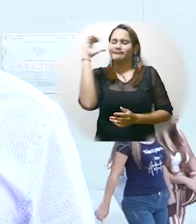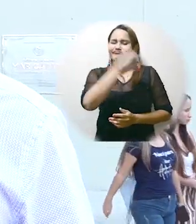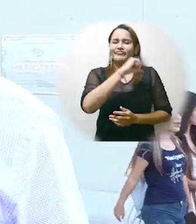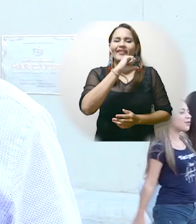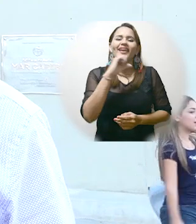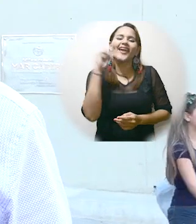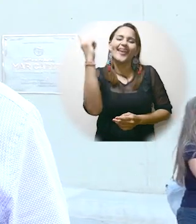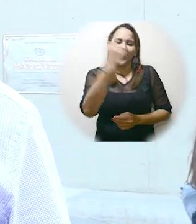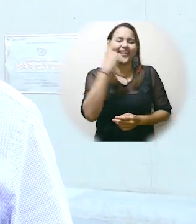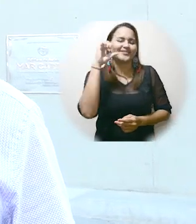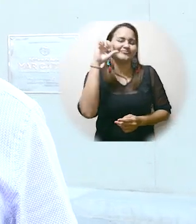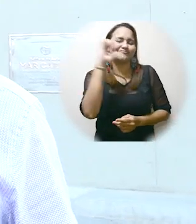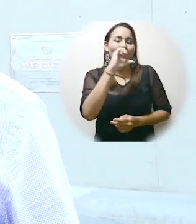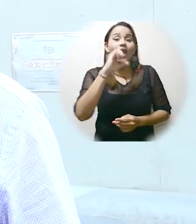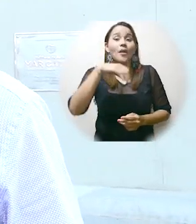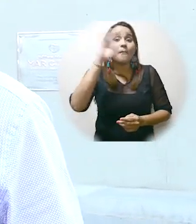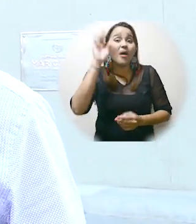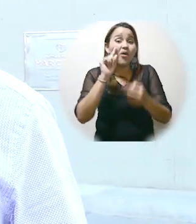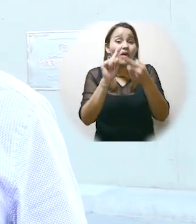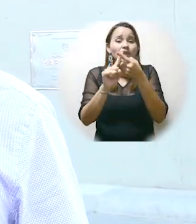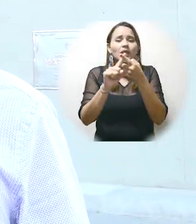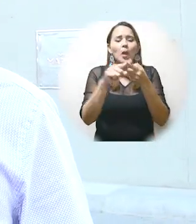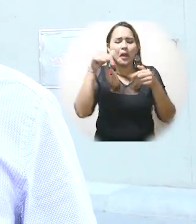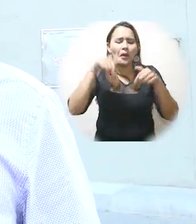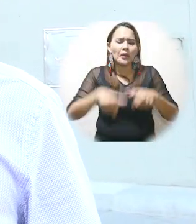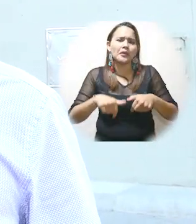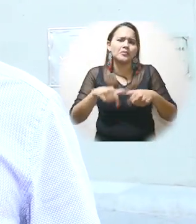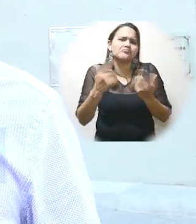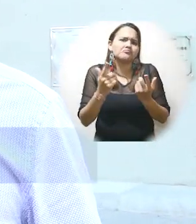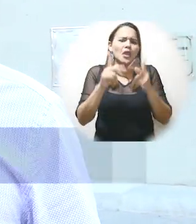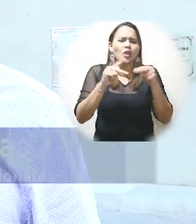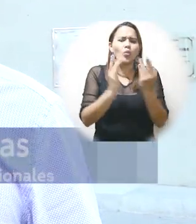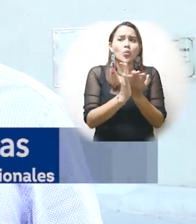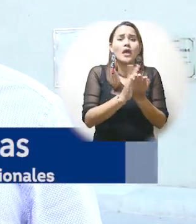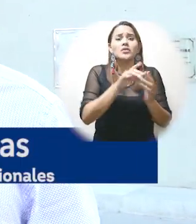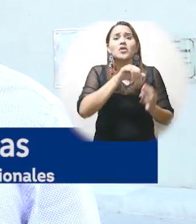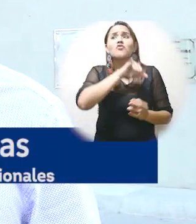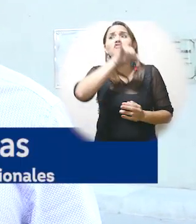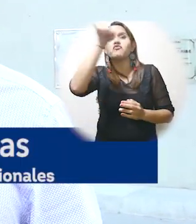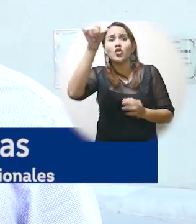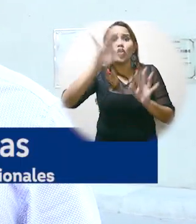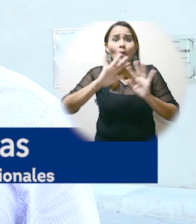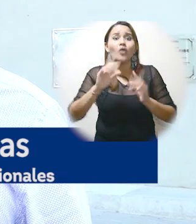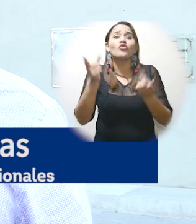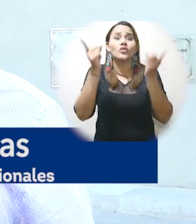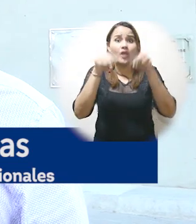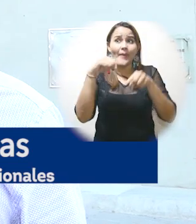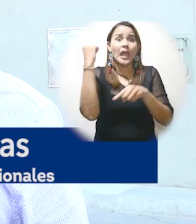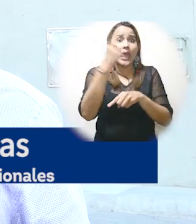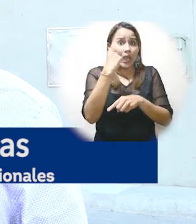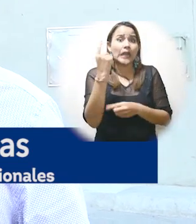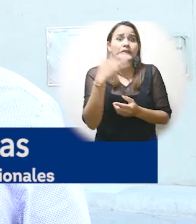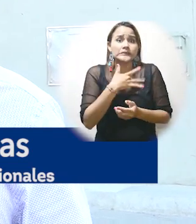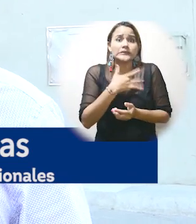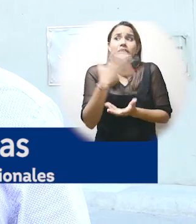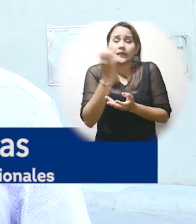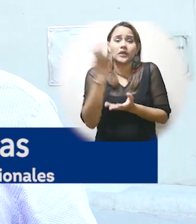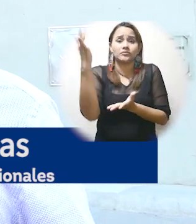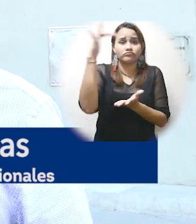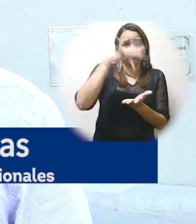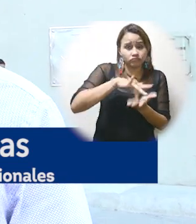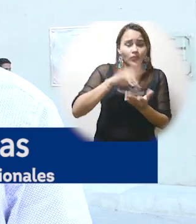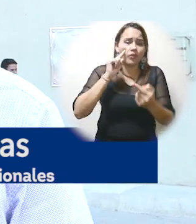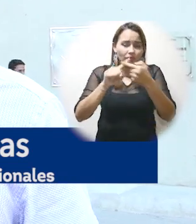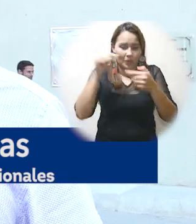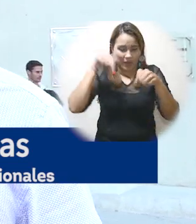que no solo estamos enviando estudiantes a que hagan sus estudios en el exterior de doble titulación y que hay interés nuestro en salir, sino también hay interés